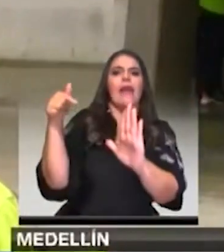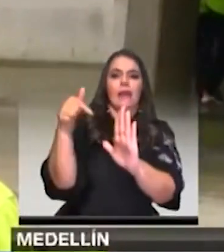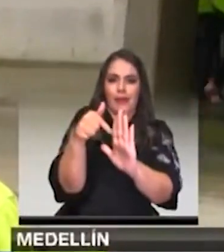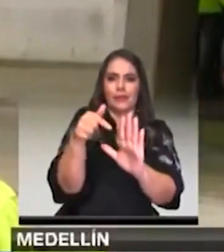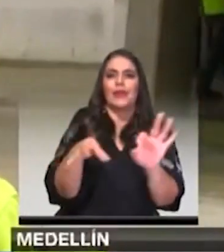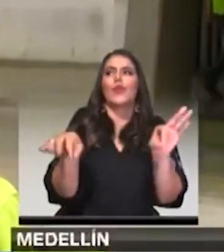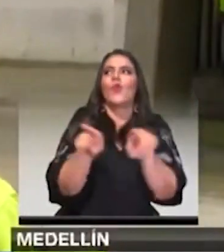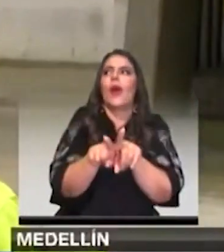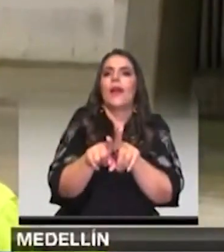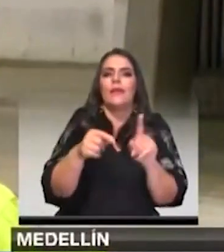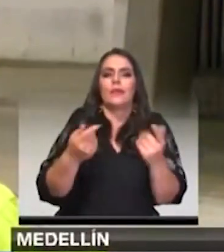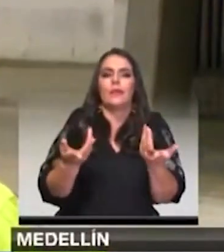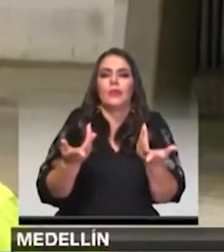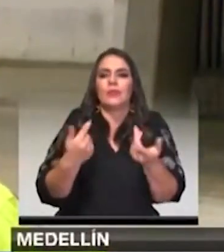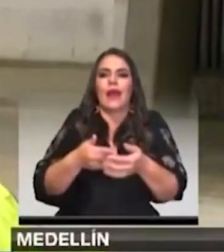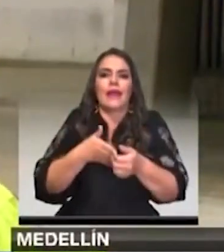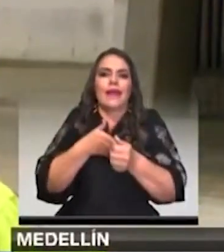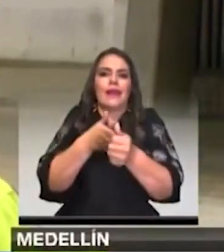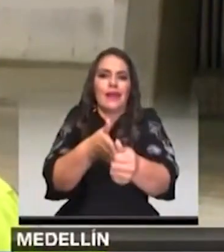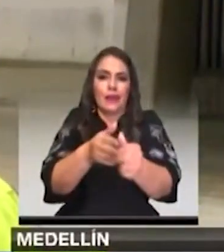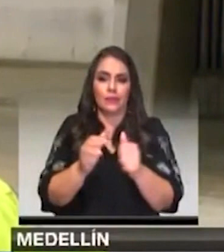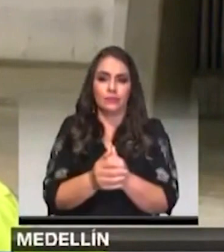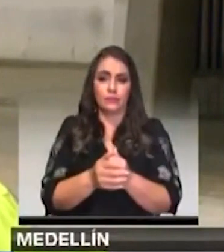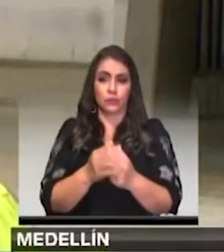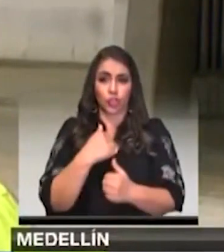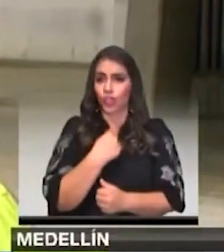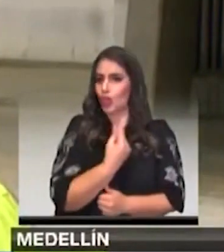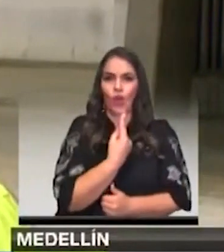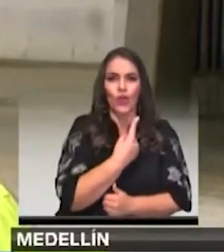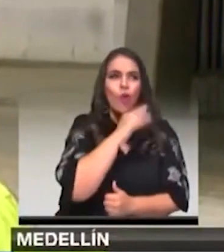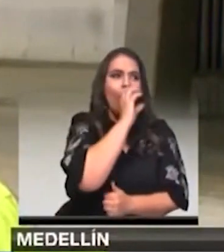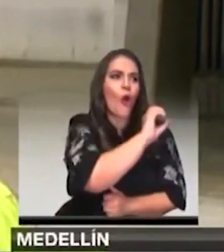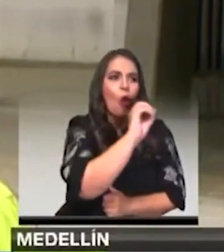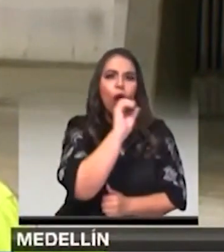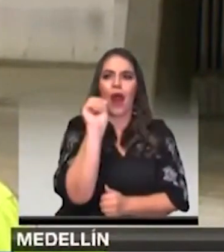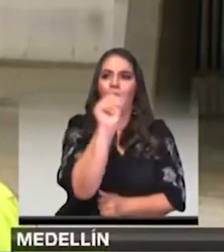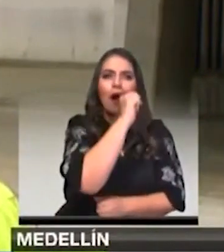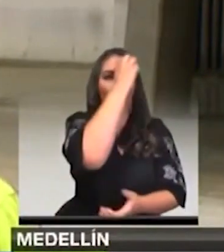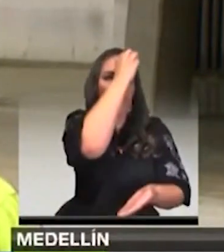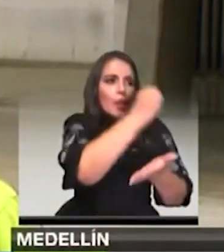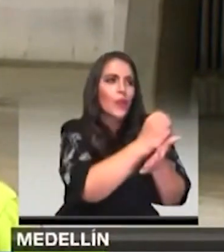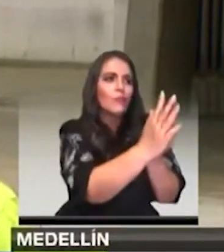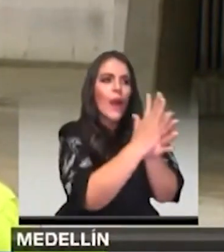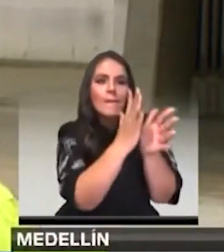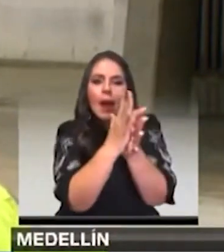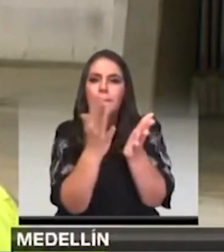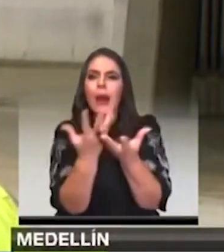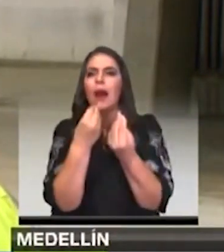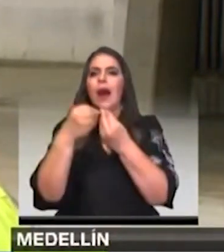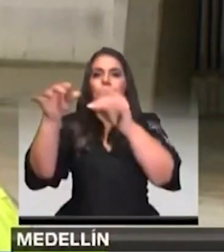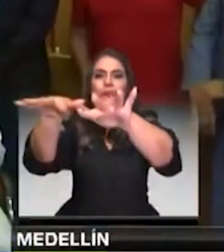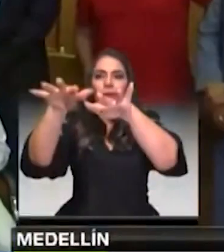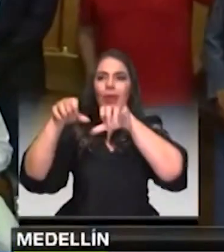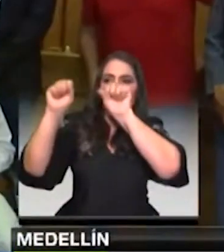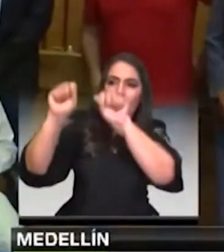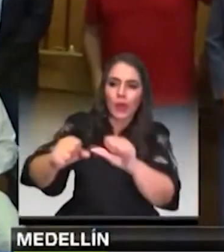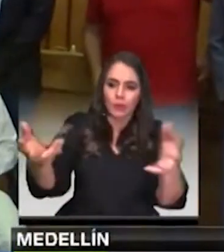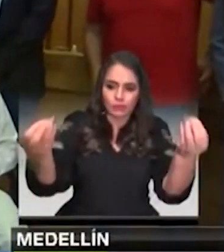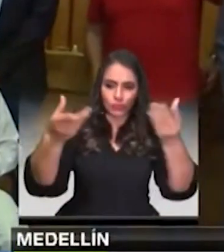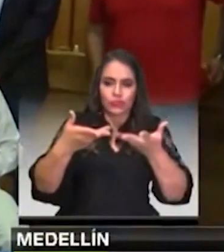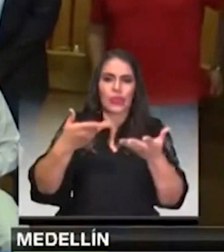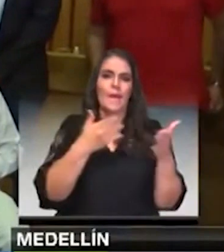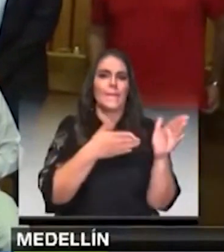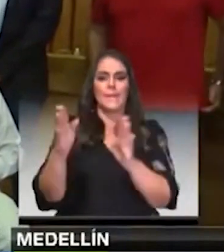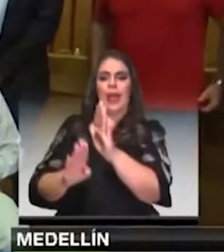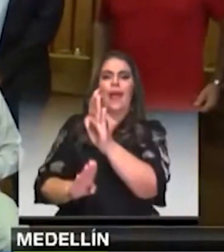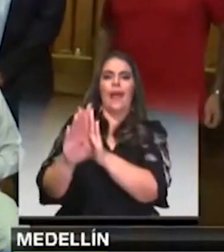antioqueños y antioqueñas, que construimos con la asamblea, y lo que hay que hacer en este momento es rodear ese proyecto. Para